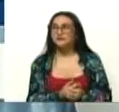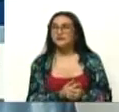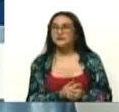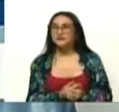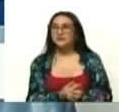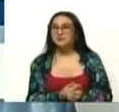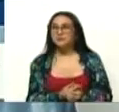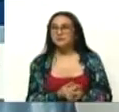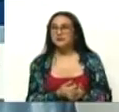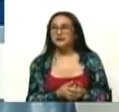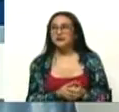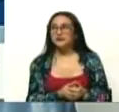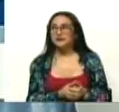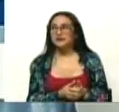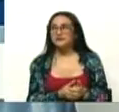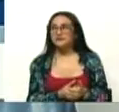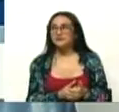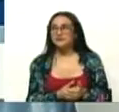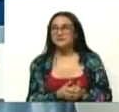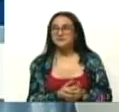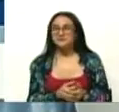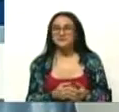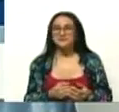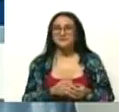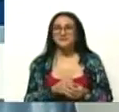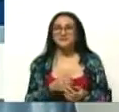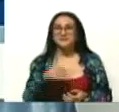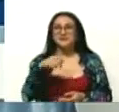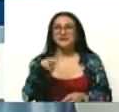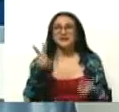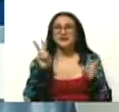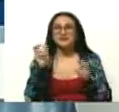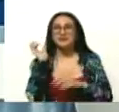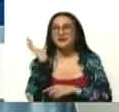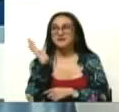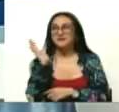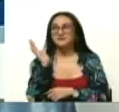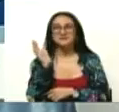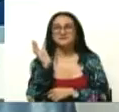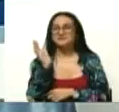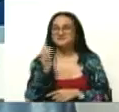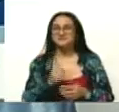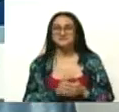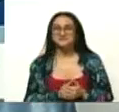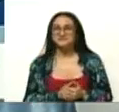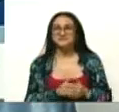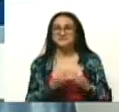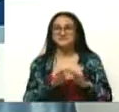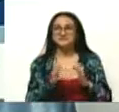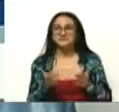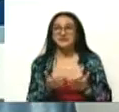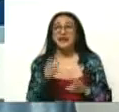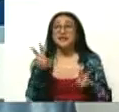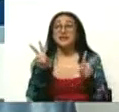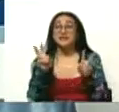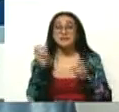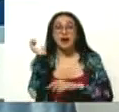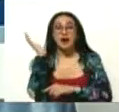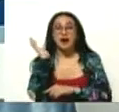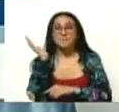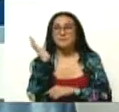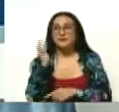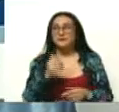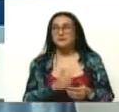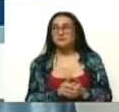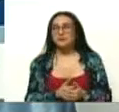un tema clave en nuestra campaña: la droga destruye tu familia. En el marco de la campaña La Droga Destruye